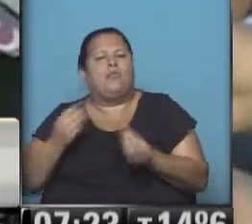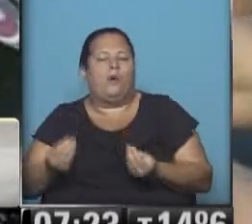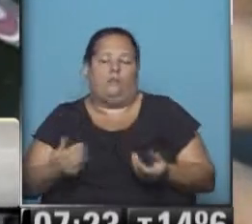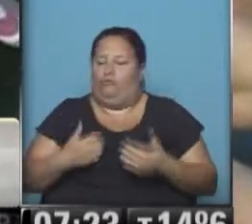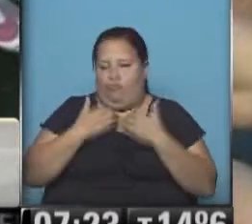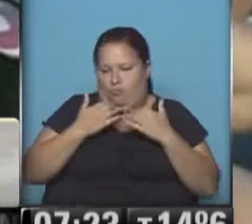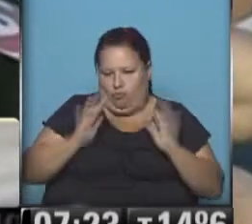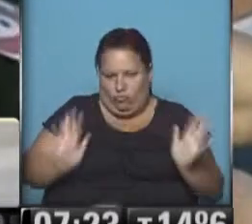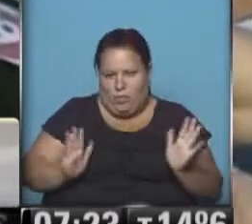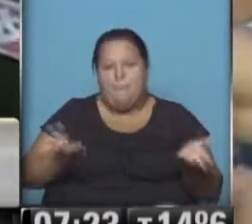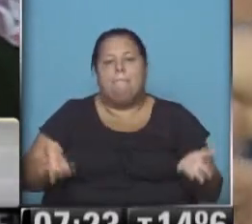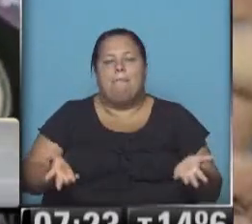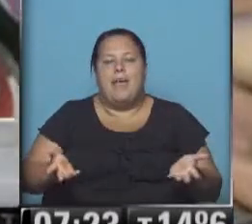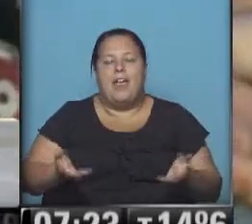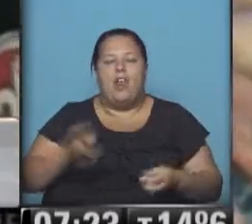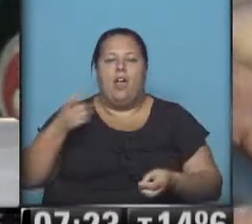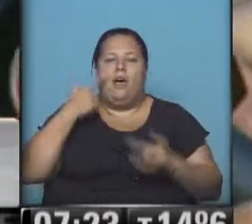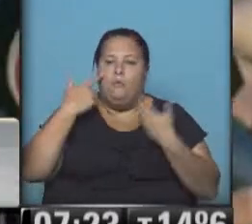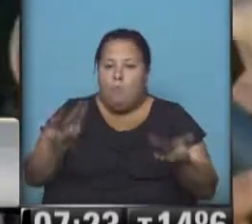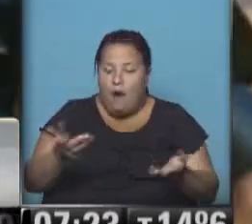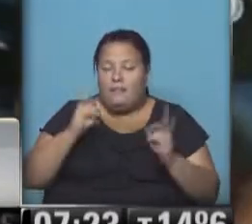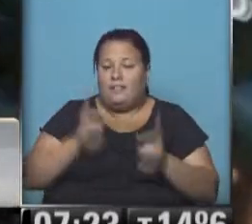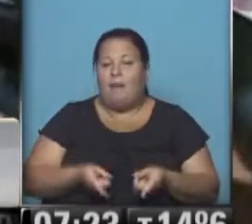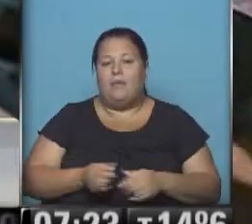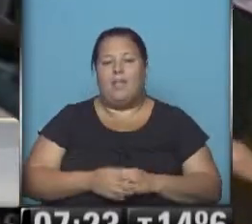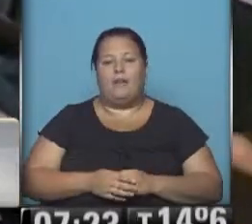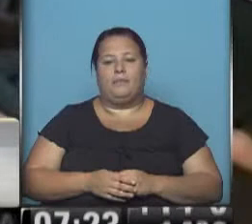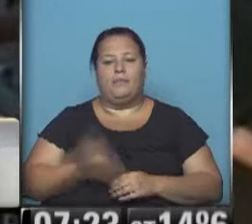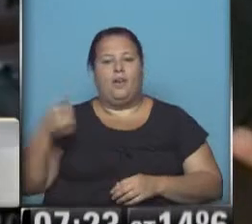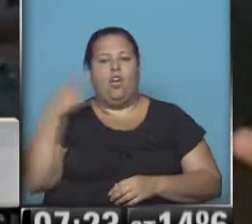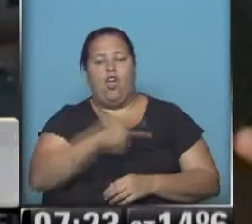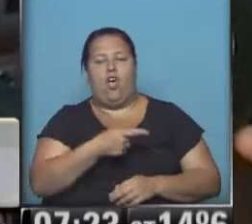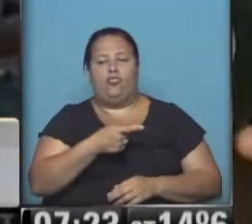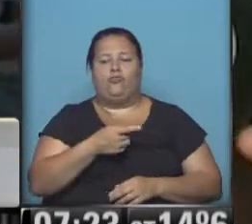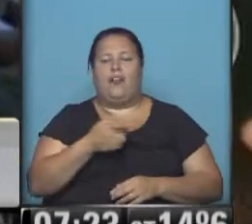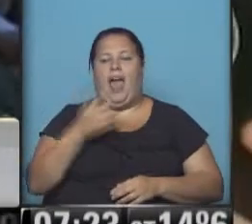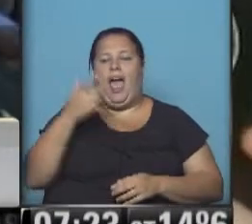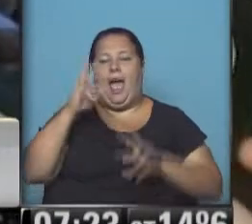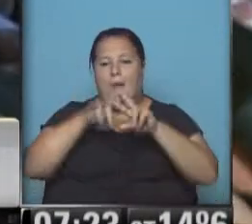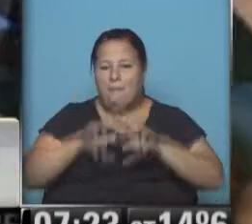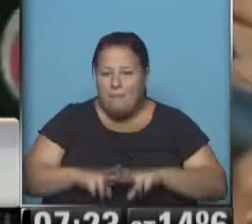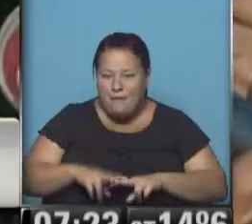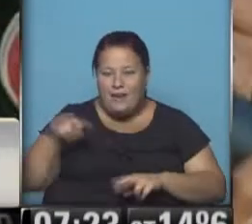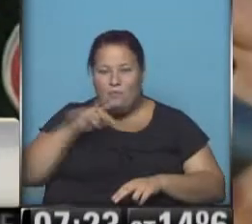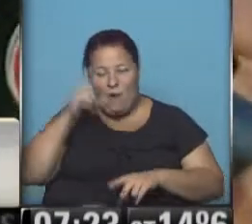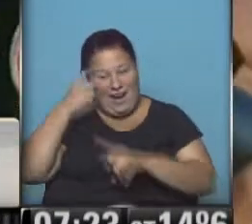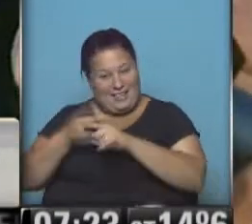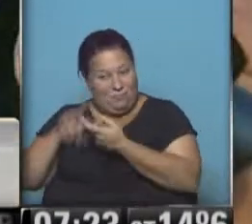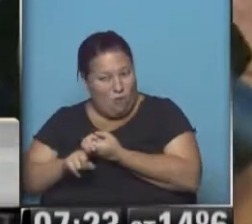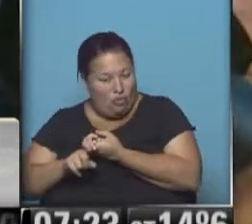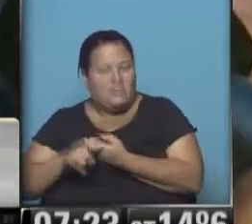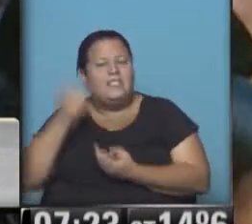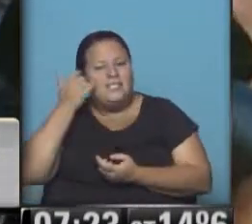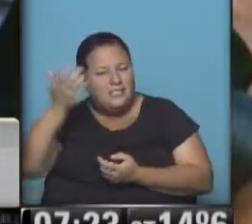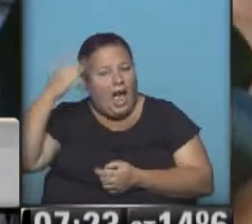No lo sé, pero todo lo que se ve, inclusive la recusación a este perito que ya había